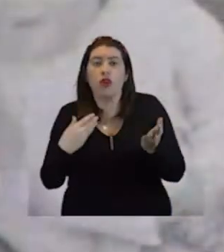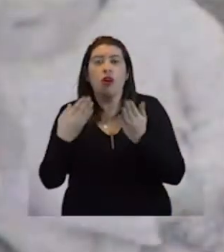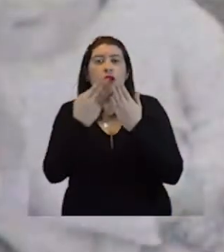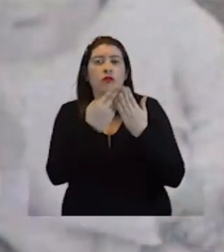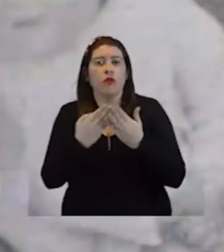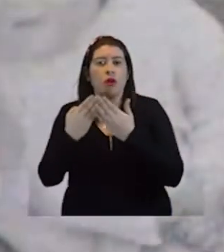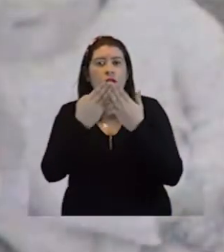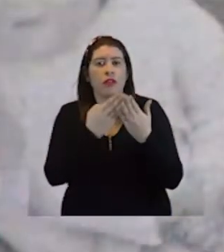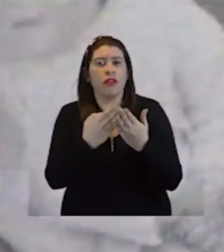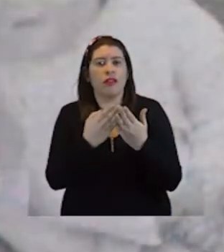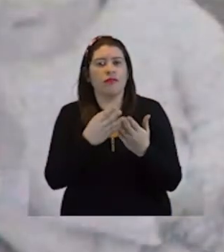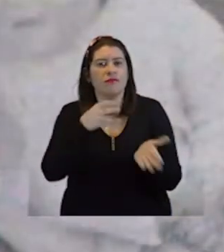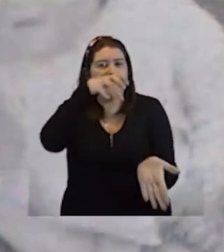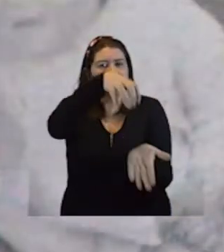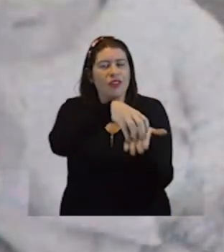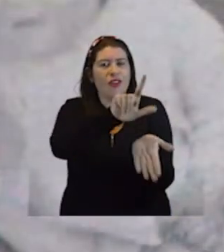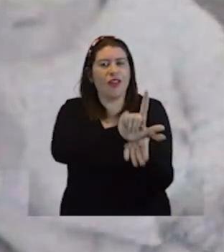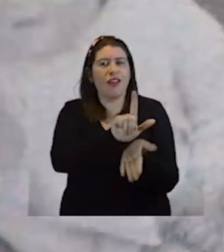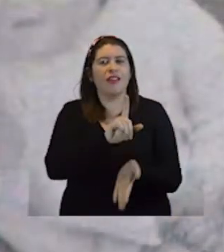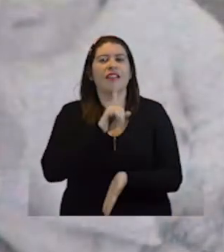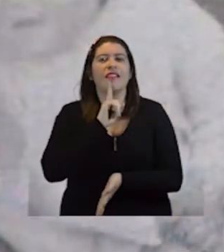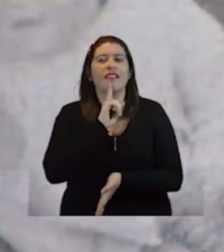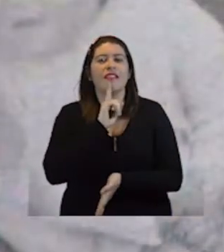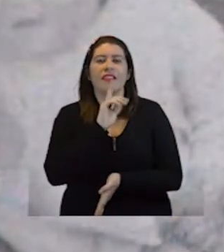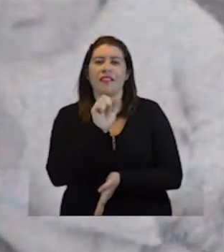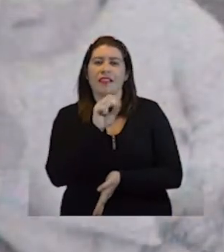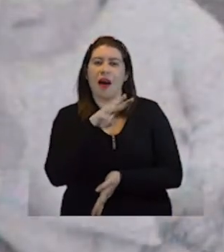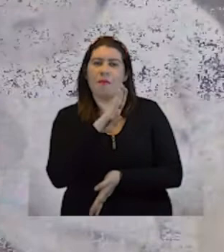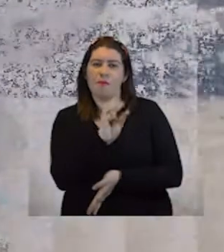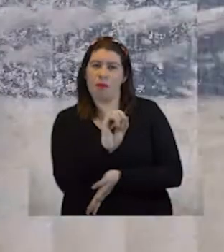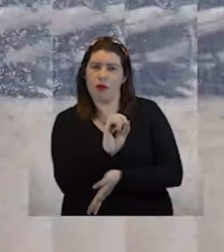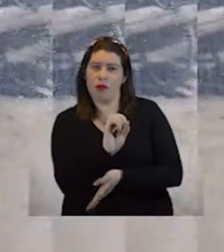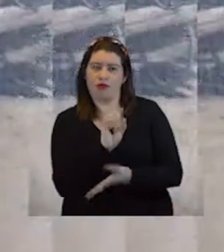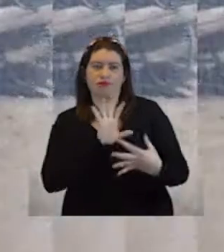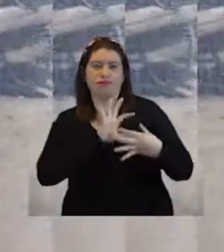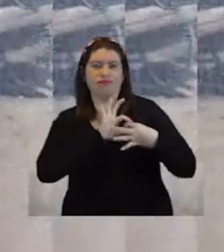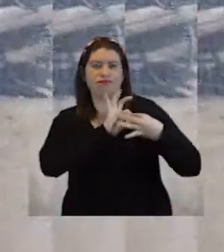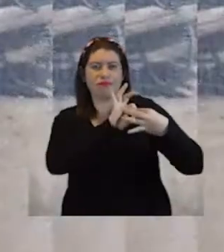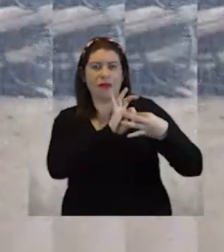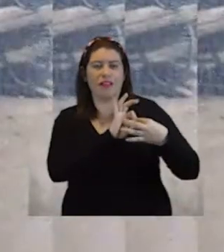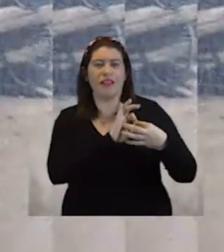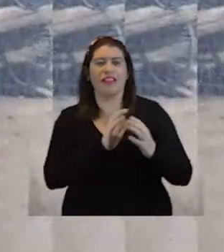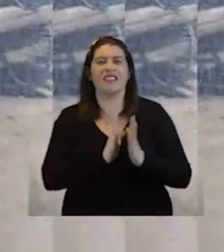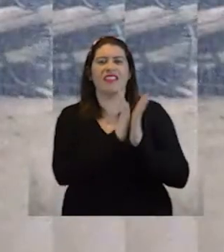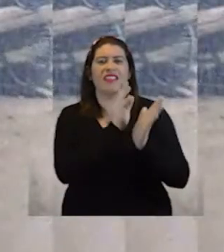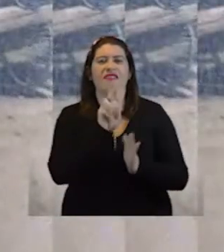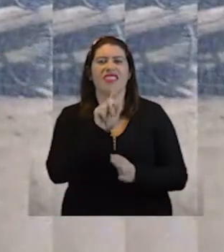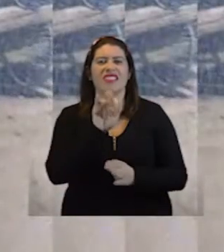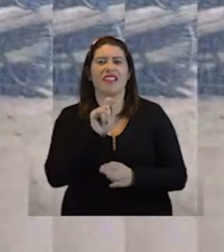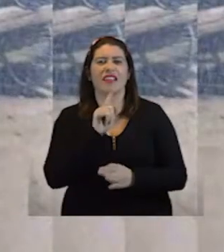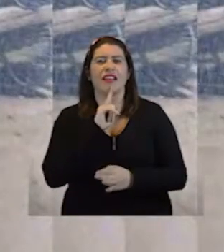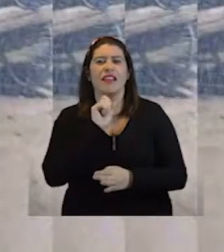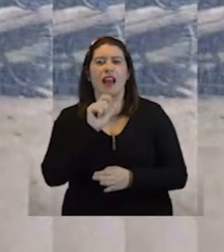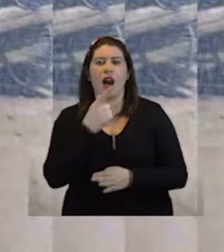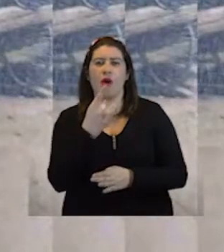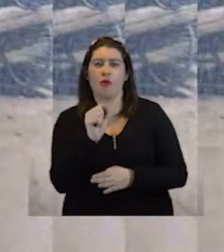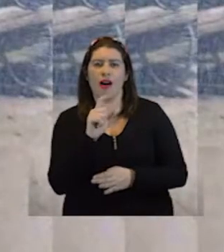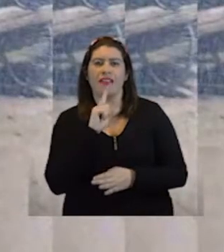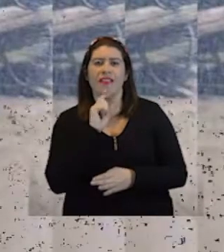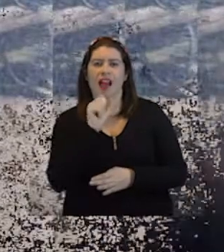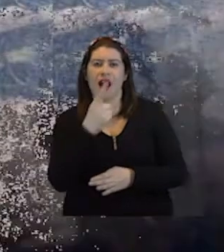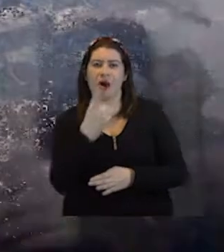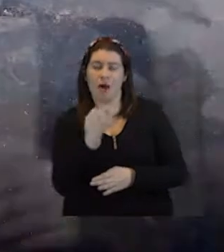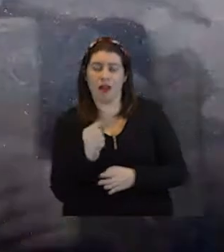en una escuela ubicada en una localidad que se llama El Tambo, que depende de San Vicente de Tahuatahua. Ahí,